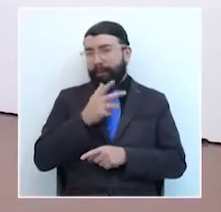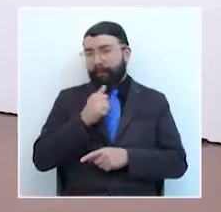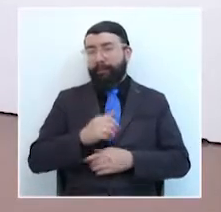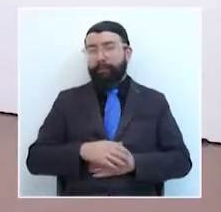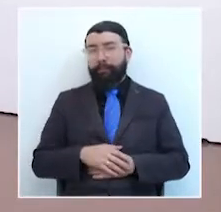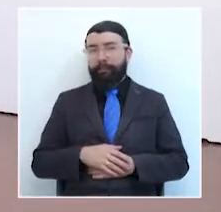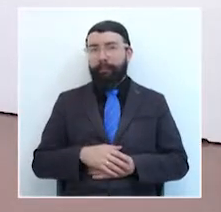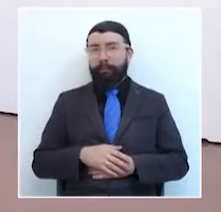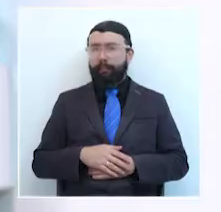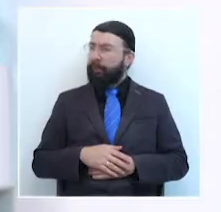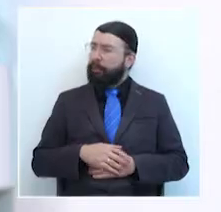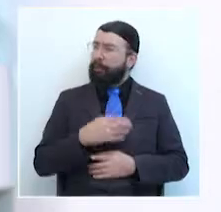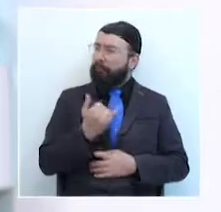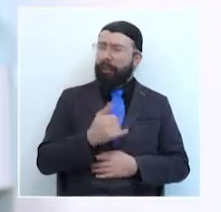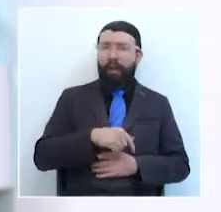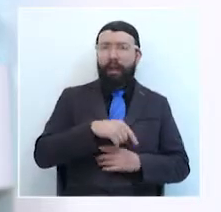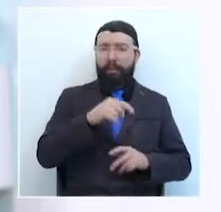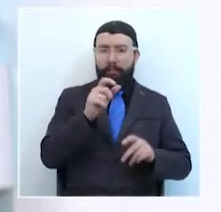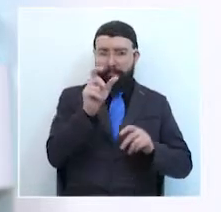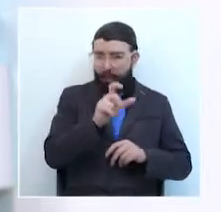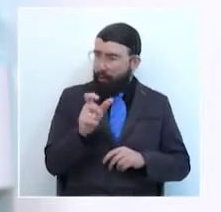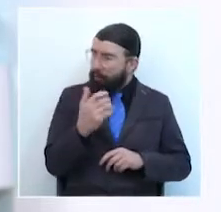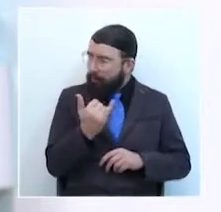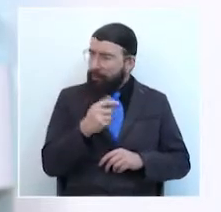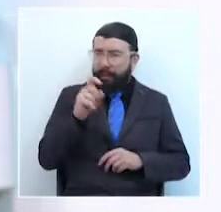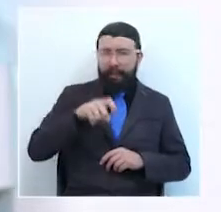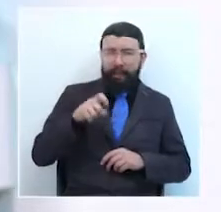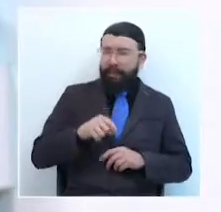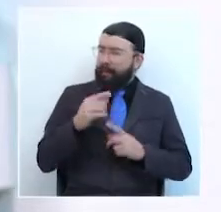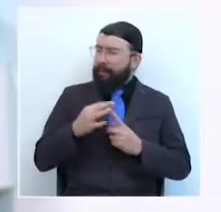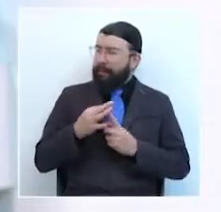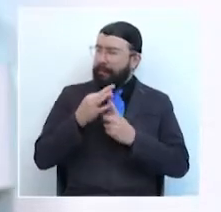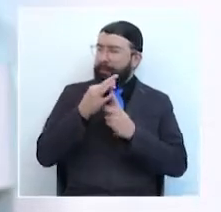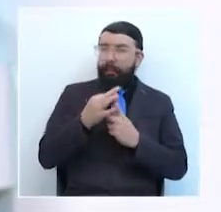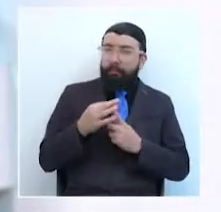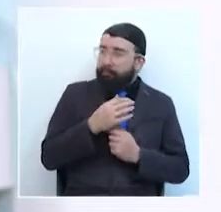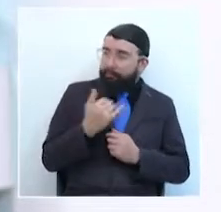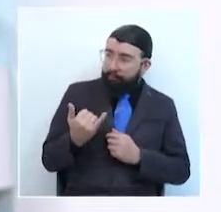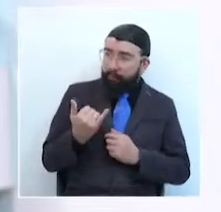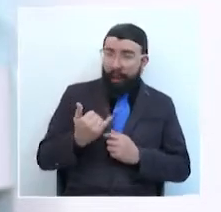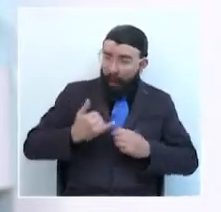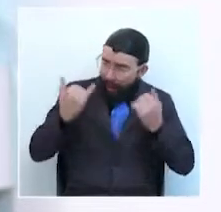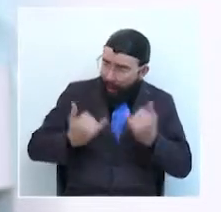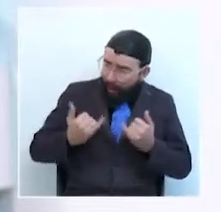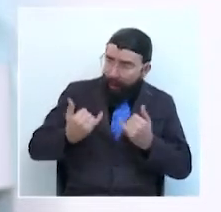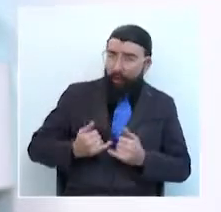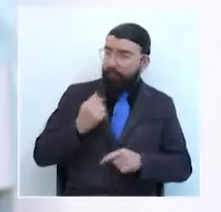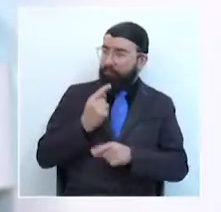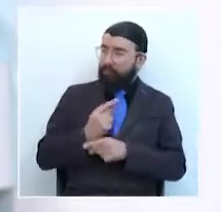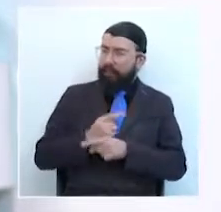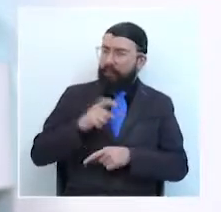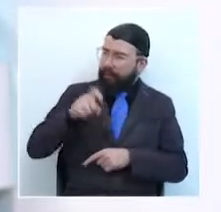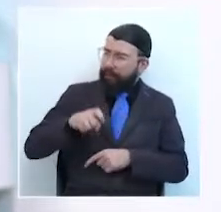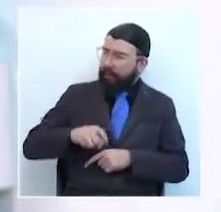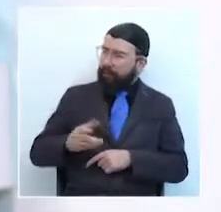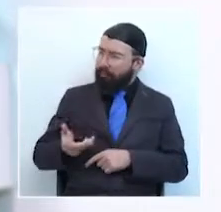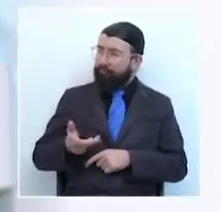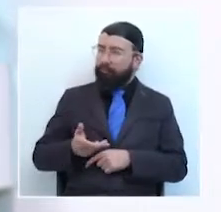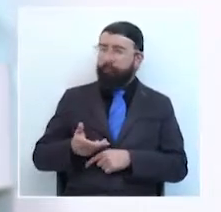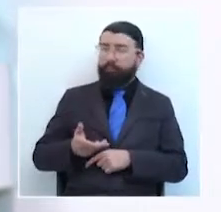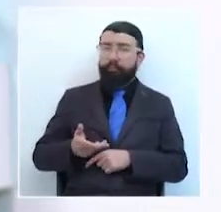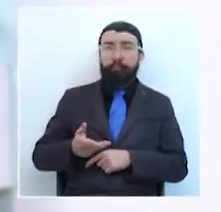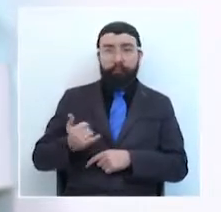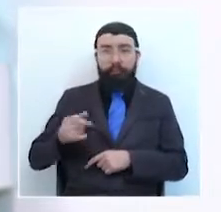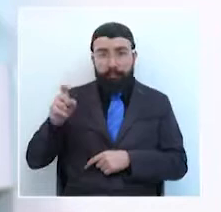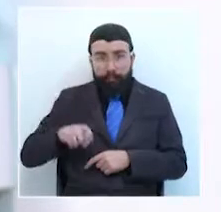esas personas necesitan tener ese dominio especial del momento presente del aquí y el ahora hay que hacerlo a